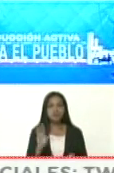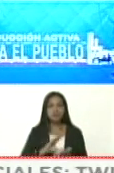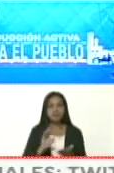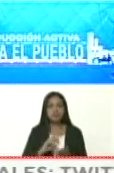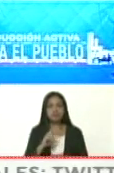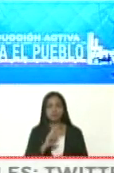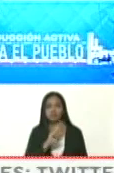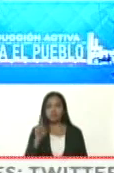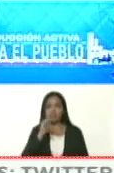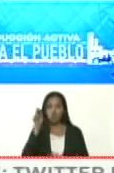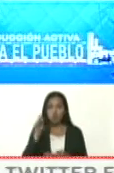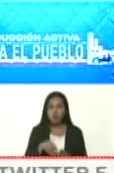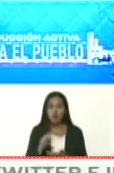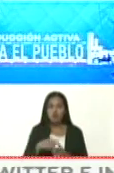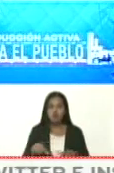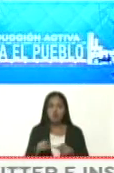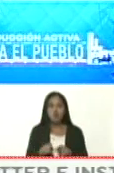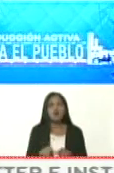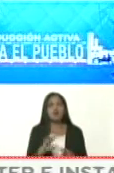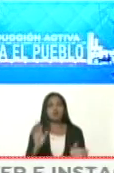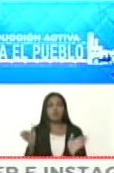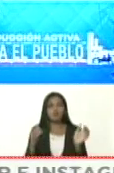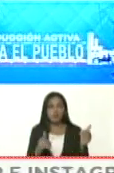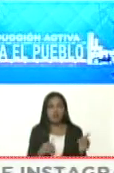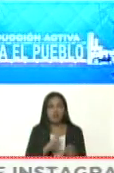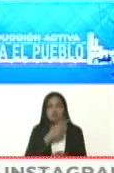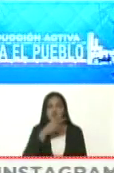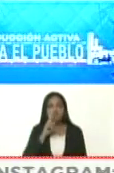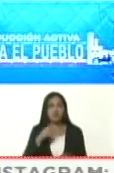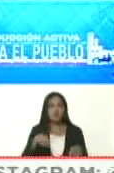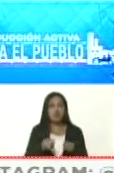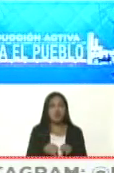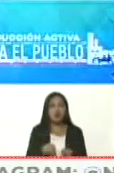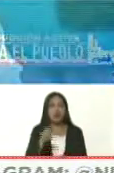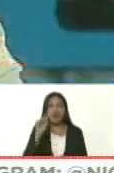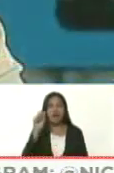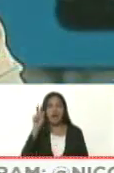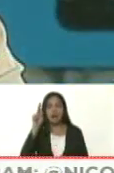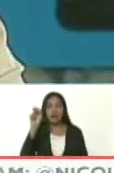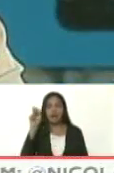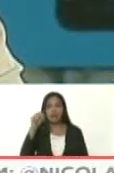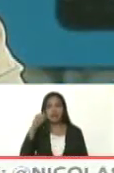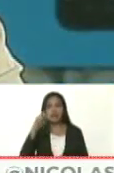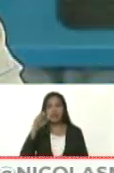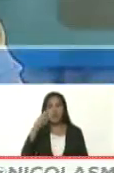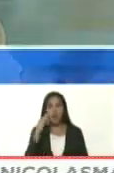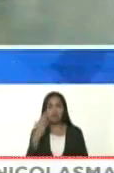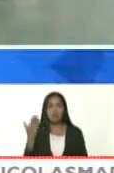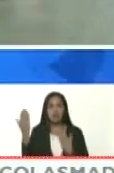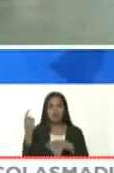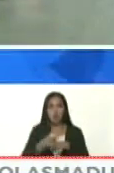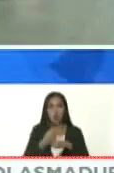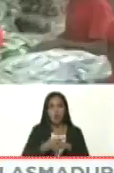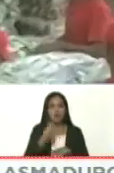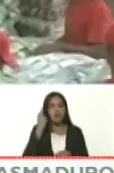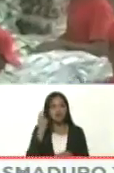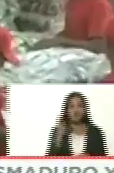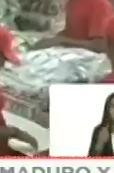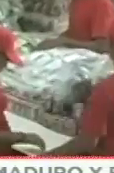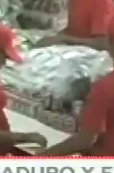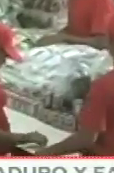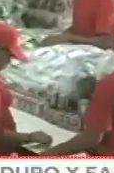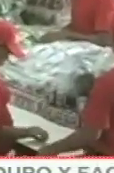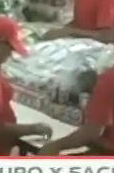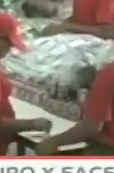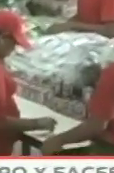Regional de Empacado de Alimentos CLAT, que lleva el nombre El Arañero. Adelante, gobernadora, querida compañera.